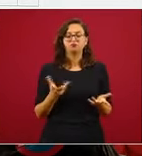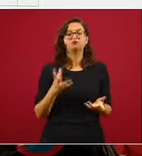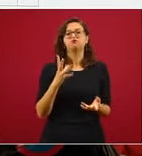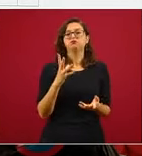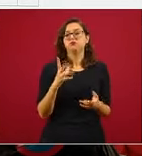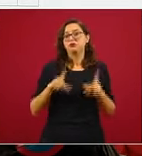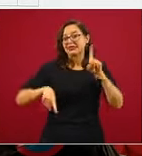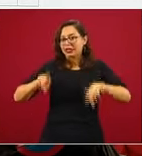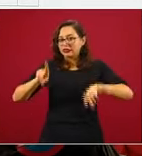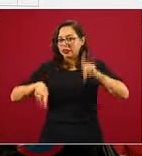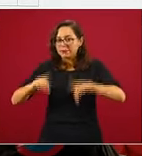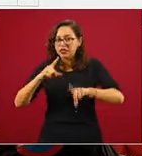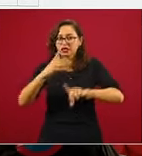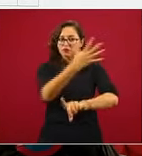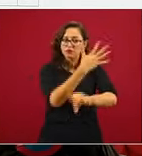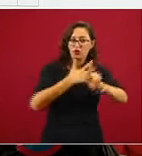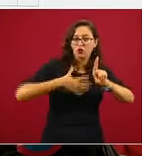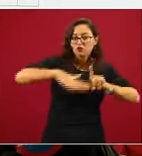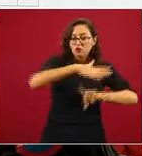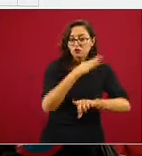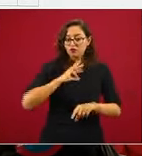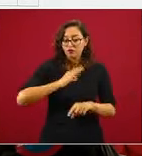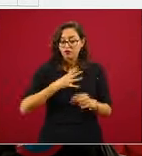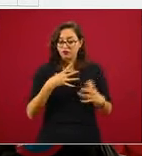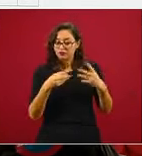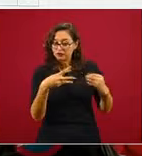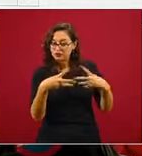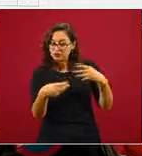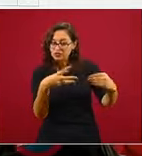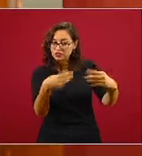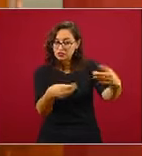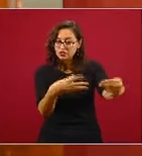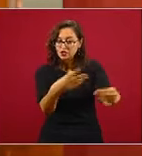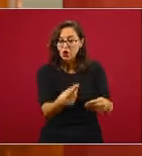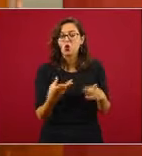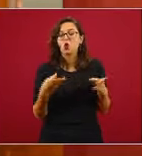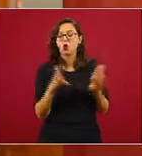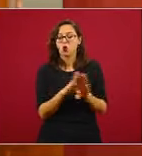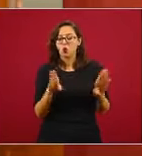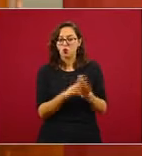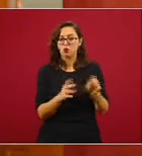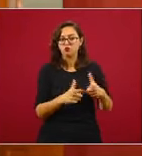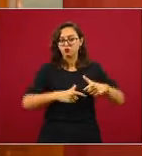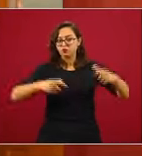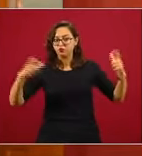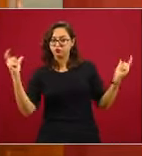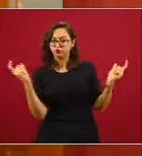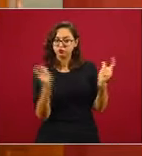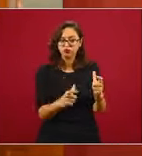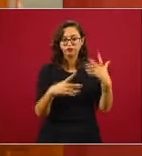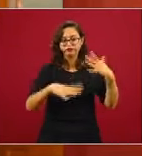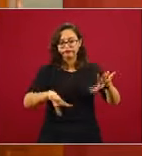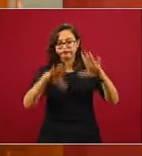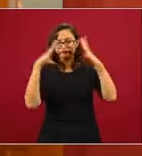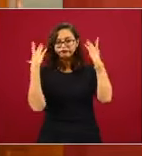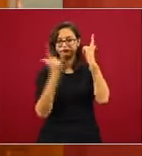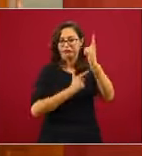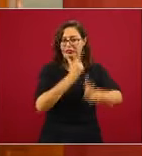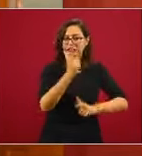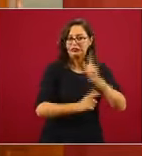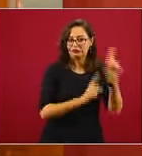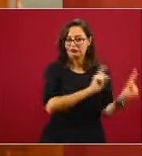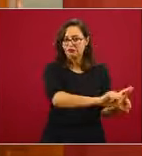del el momento epidemiológico, el comportamiento que está teniendo la epidemia en cada una de ellas y,